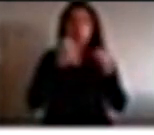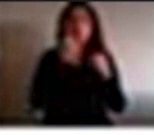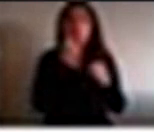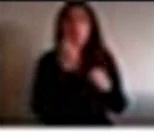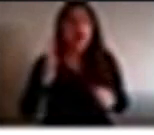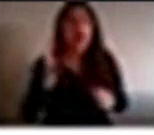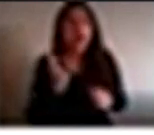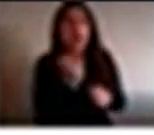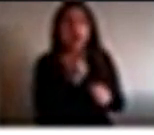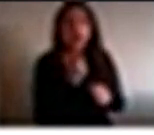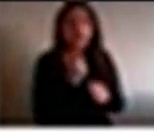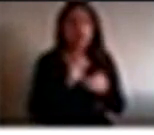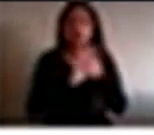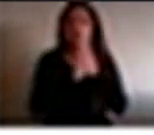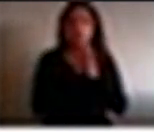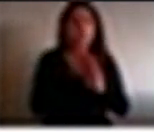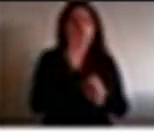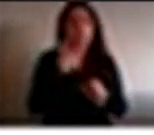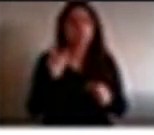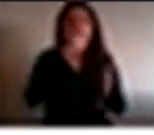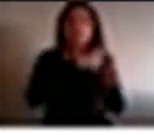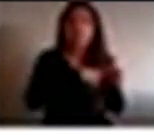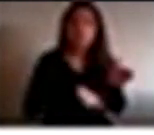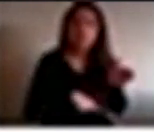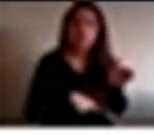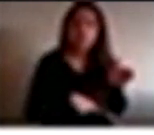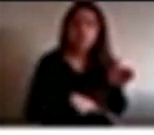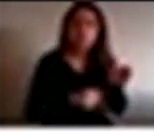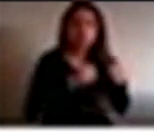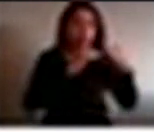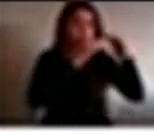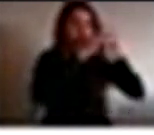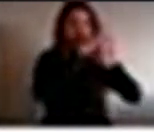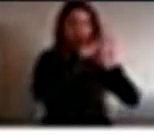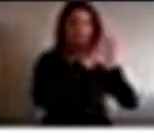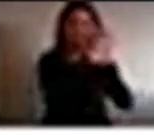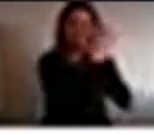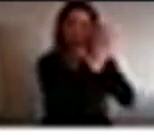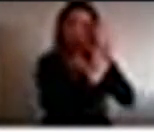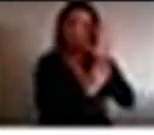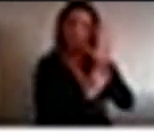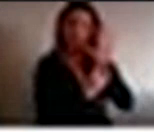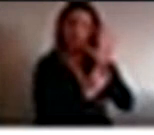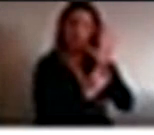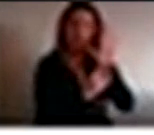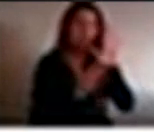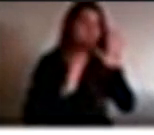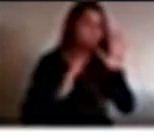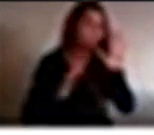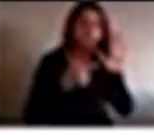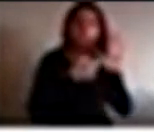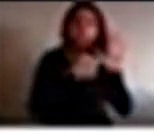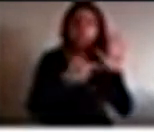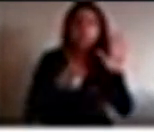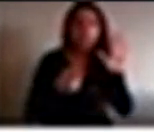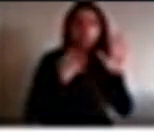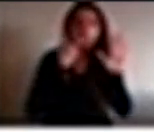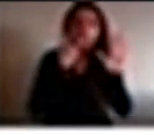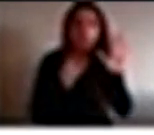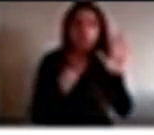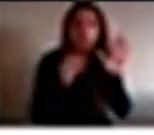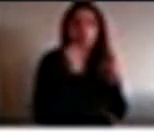personas contratadas, es decir, en su planilla de trabajadores, y según la totalidad de ellas,